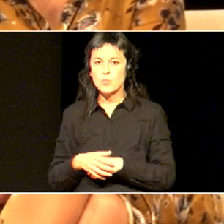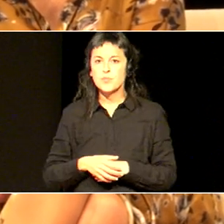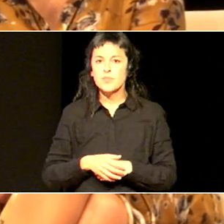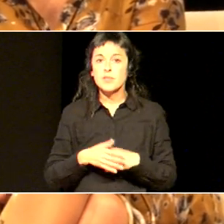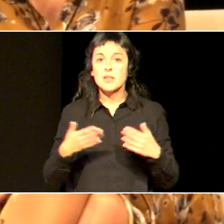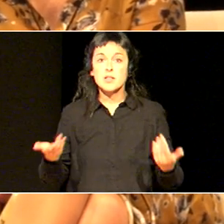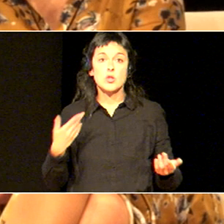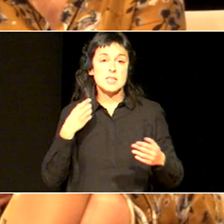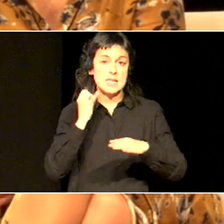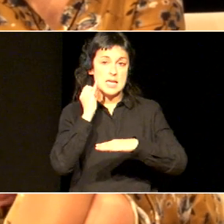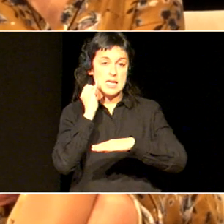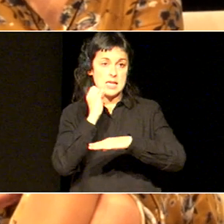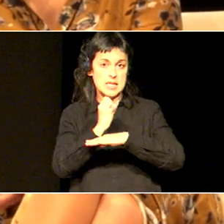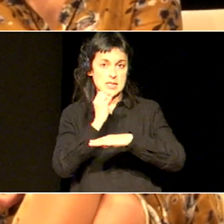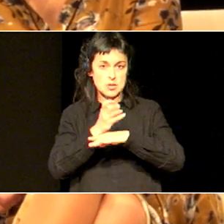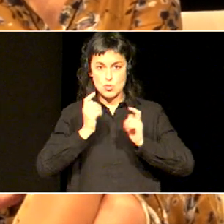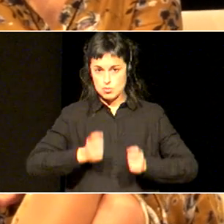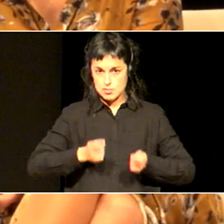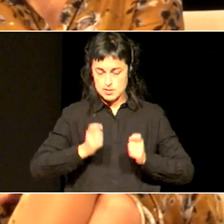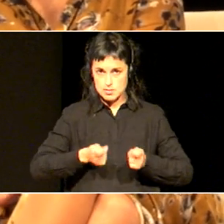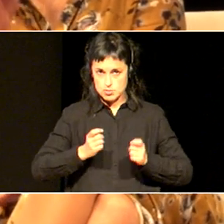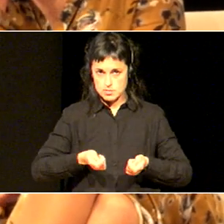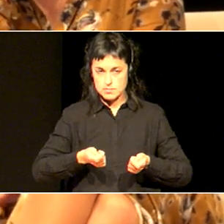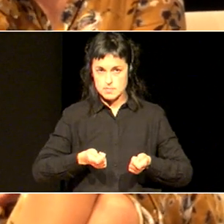arte IPI ikastetxea, Basauriko ikastetxe bada,